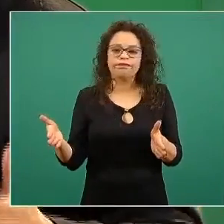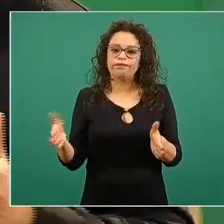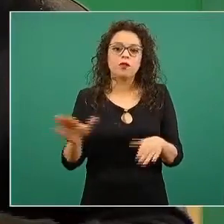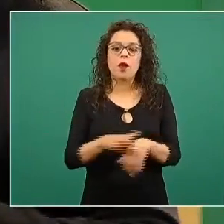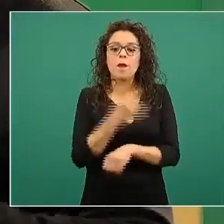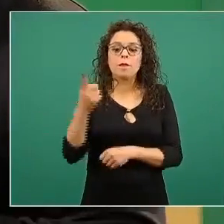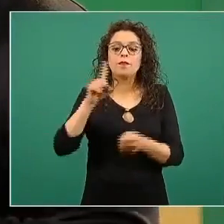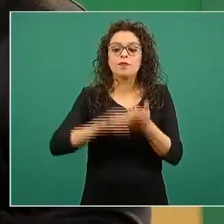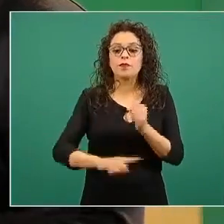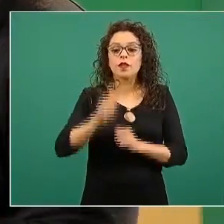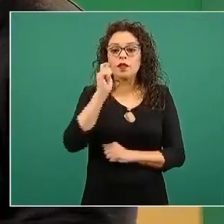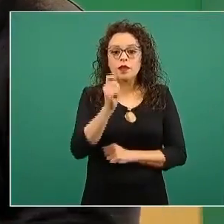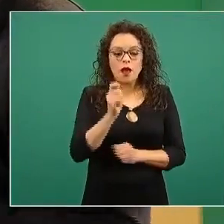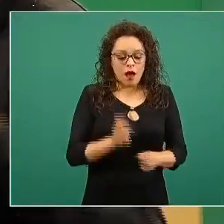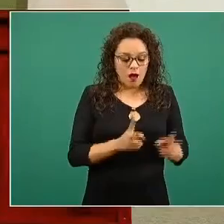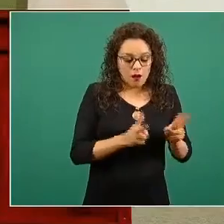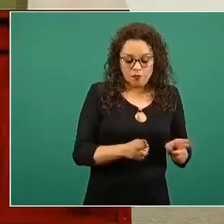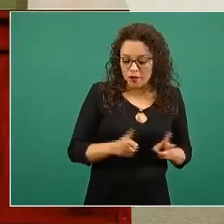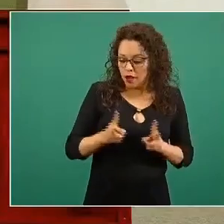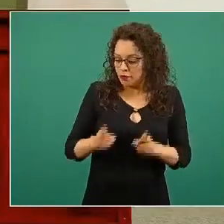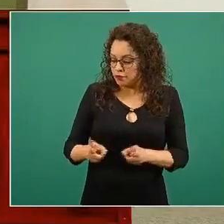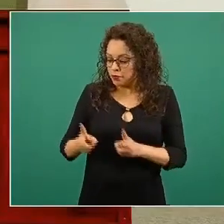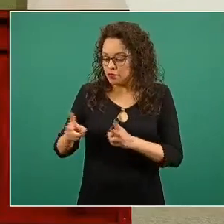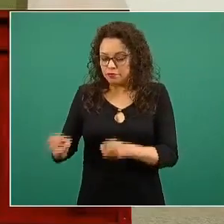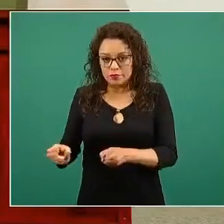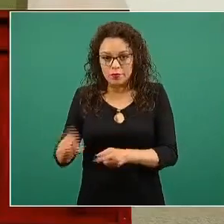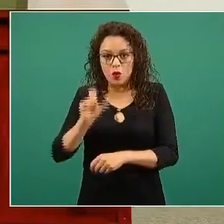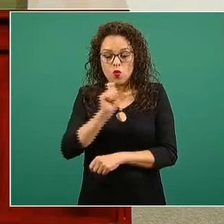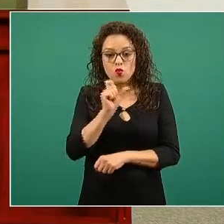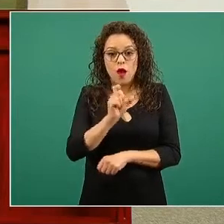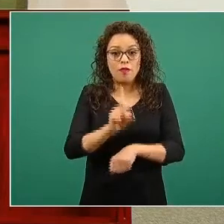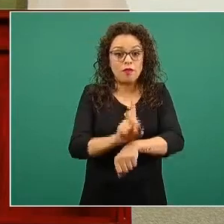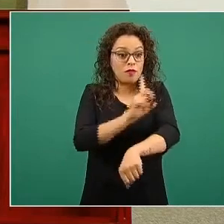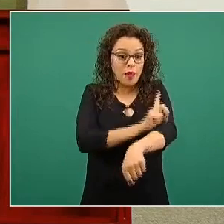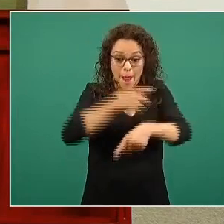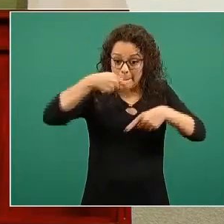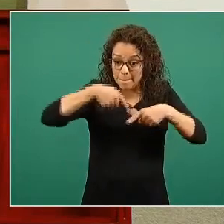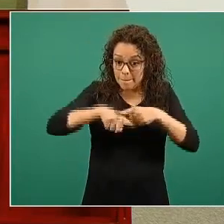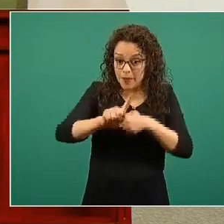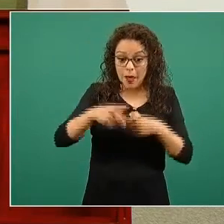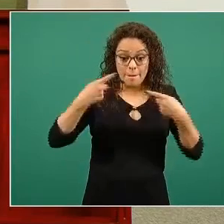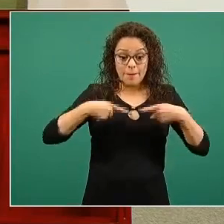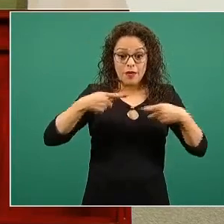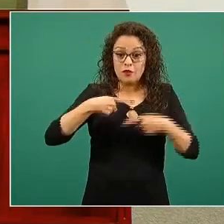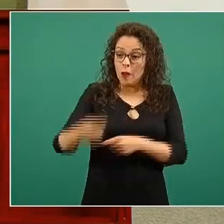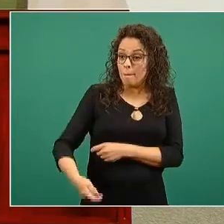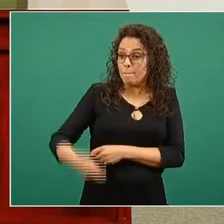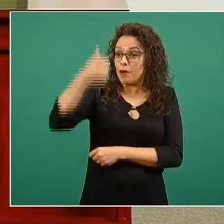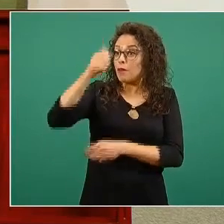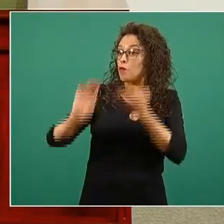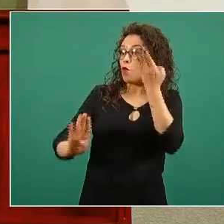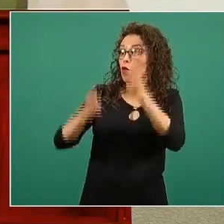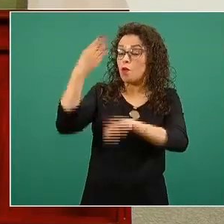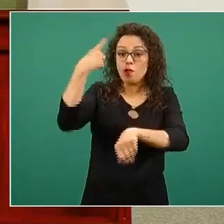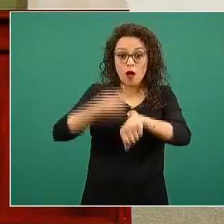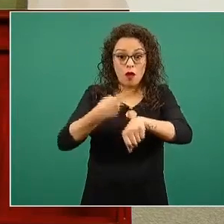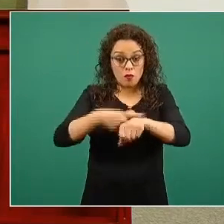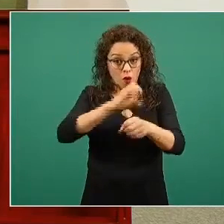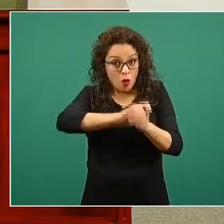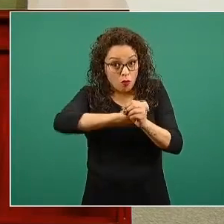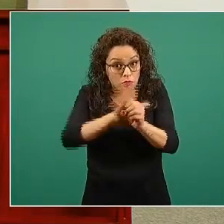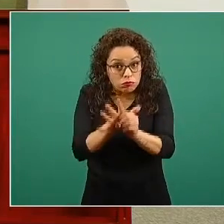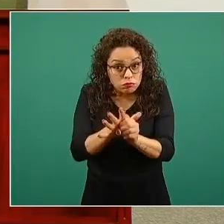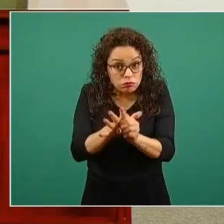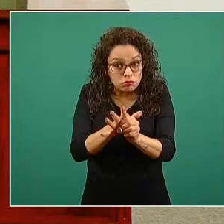los cortes que se están llevando a cabo desde que las primeras personas en el mundo enfermaron de COVID-19, en el marco de que estamos ante